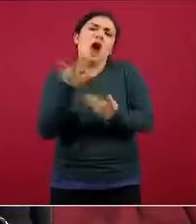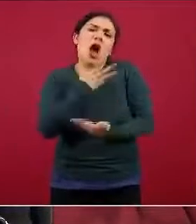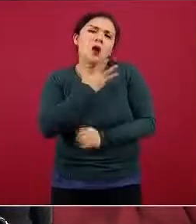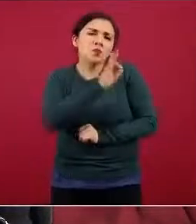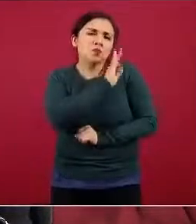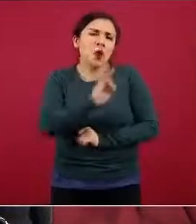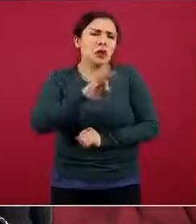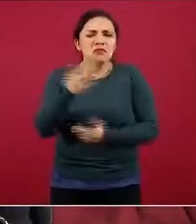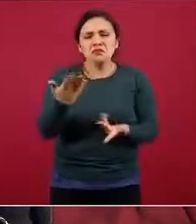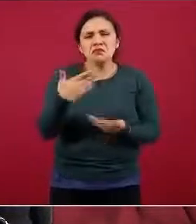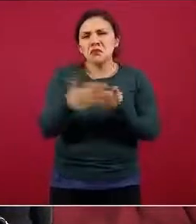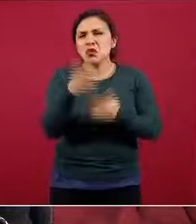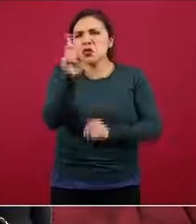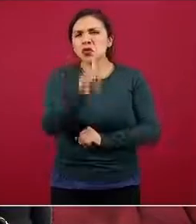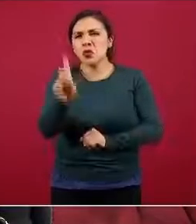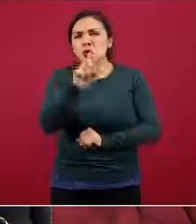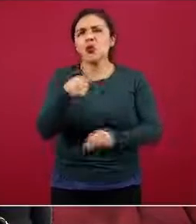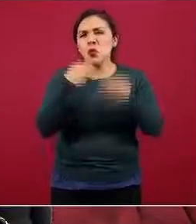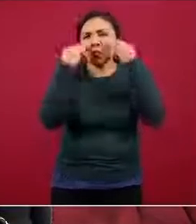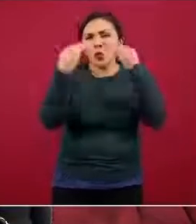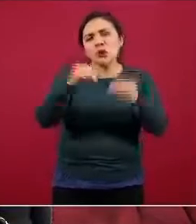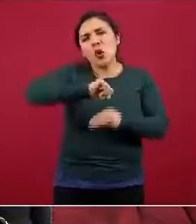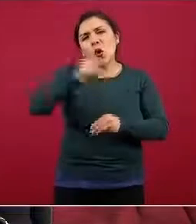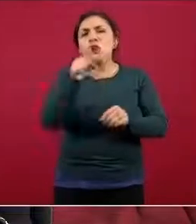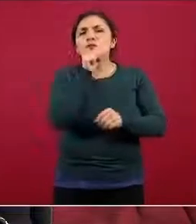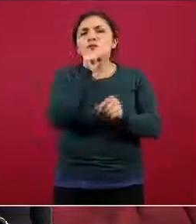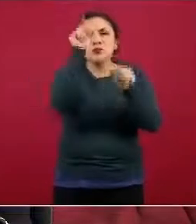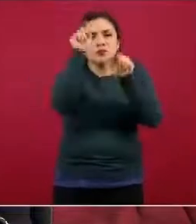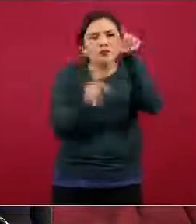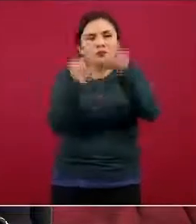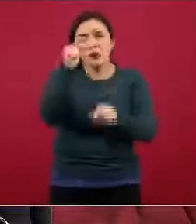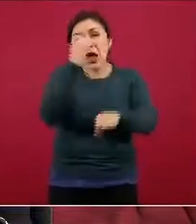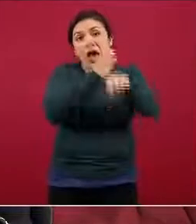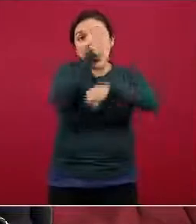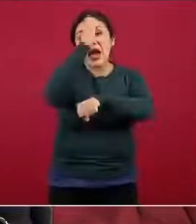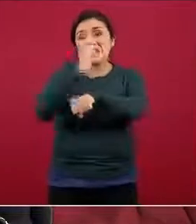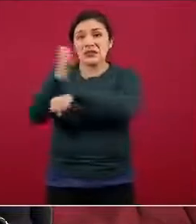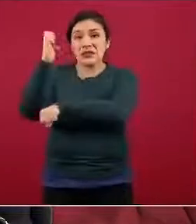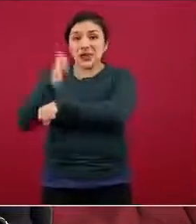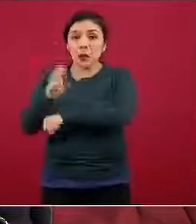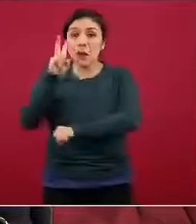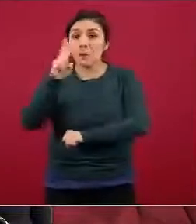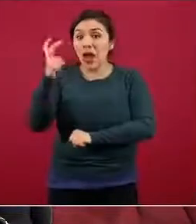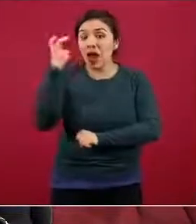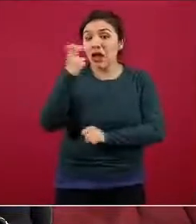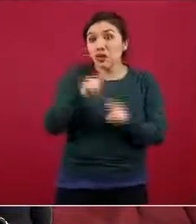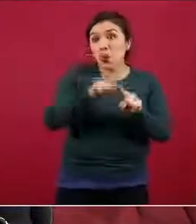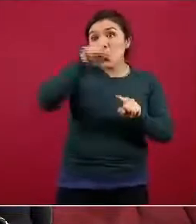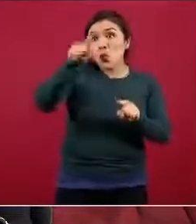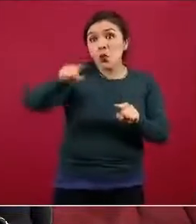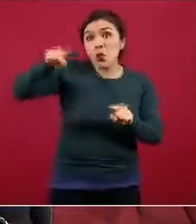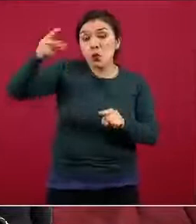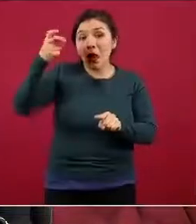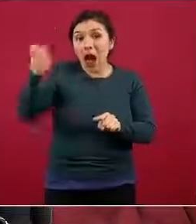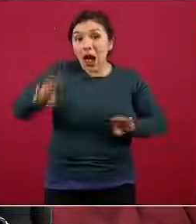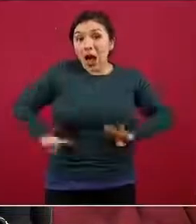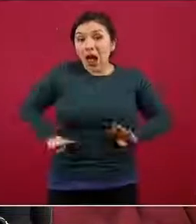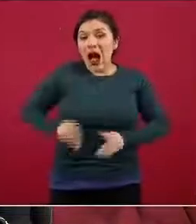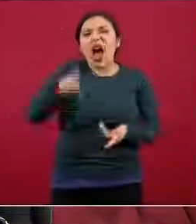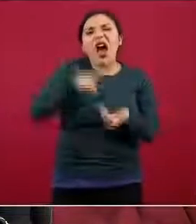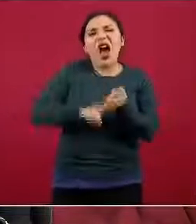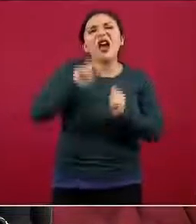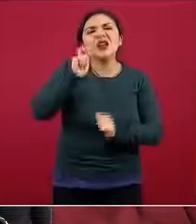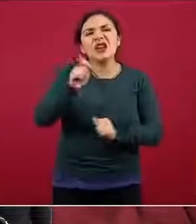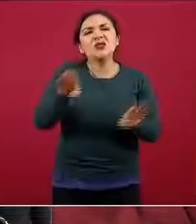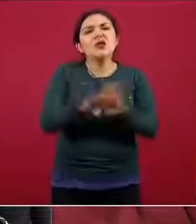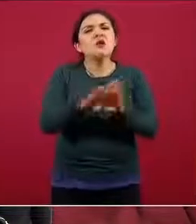posible que el domingo podamos mostrar también las gráficas estatales y veremos que esta curva nacional lo que está reflejando es un